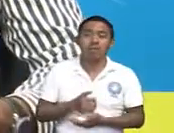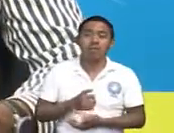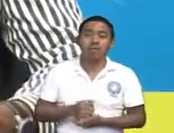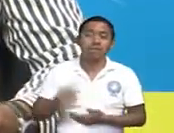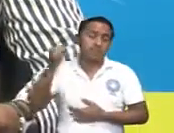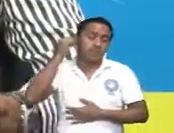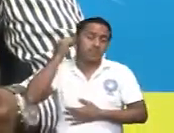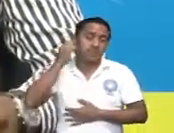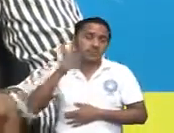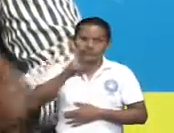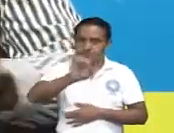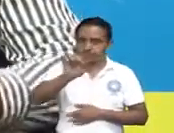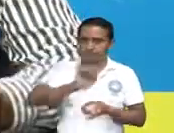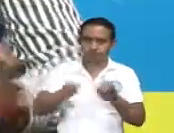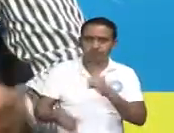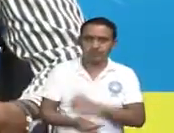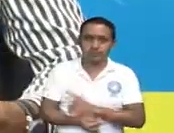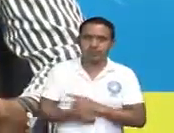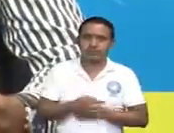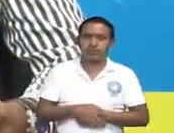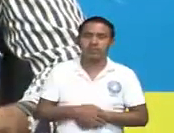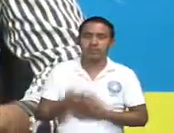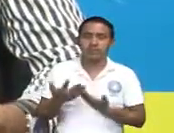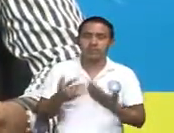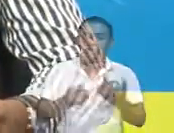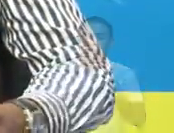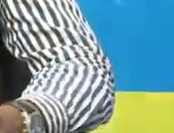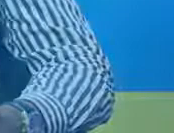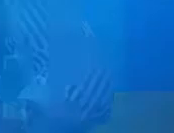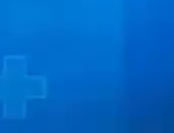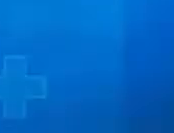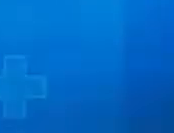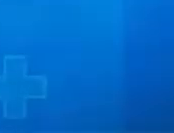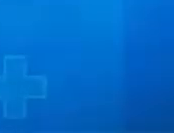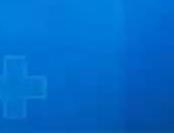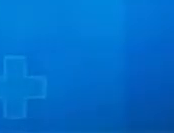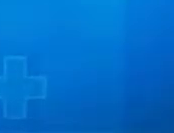de audición te no le cambia de canal que enseguida regresamos